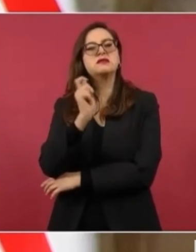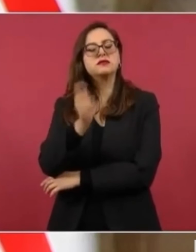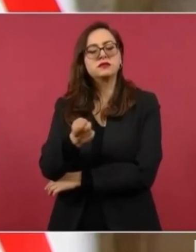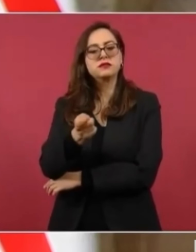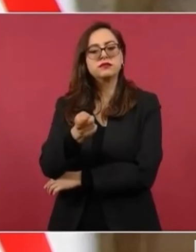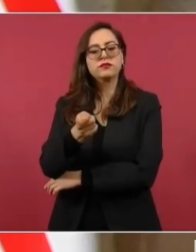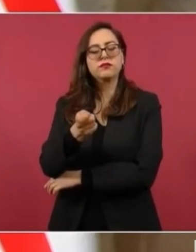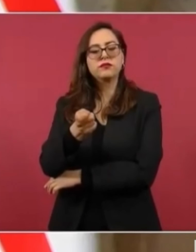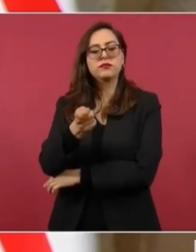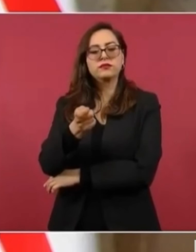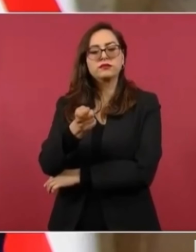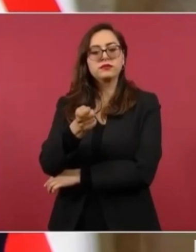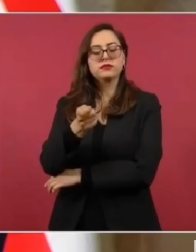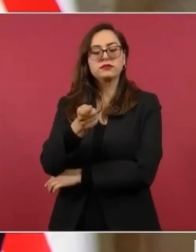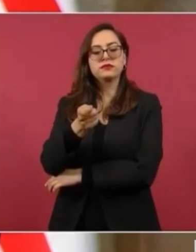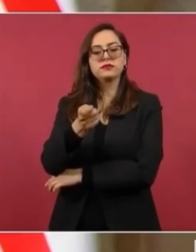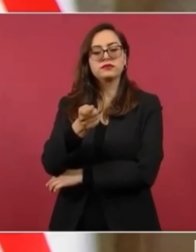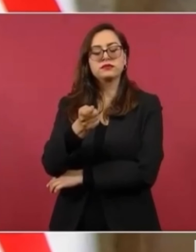a